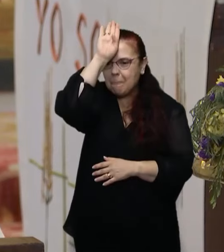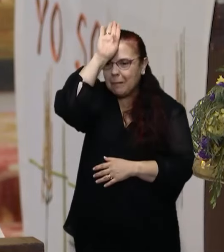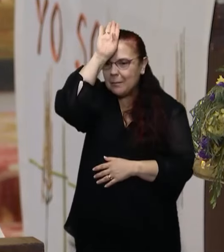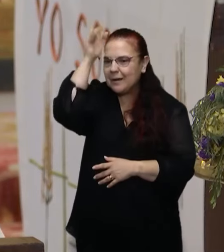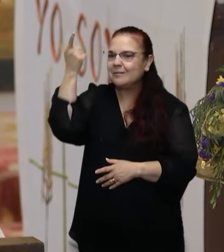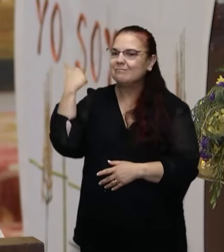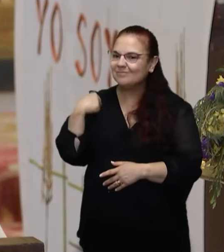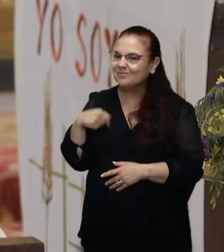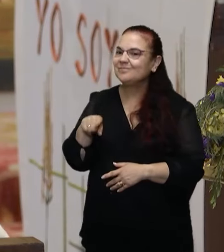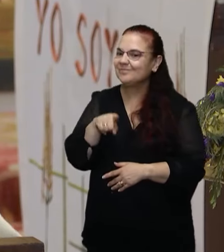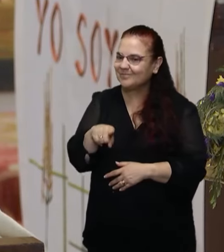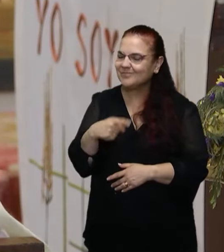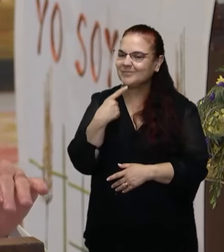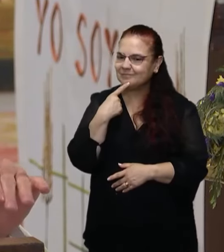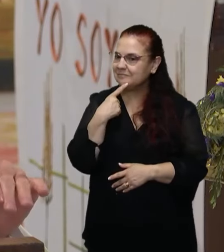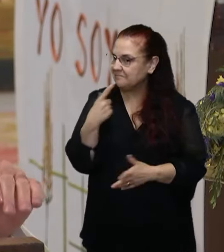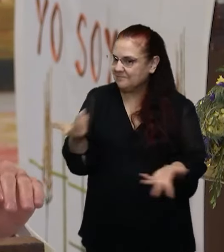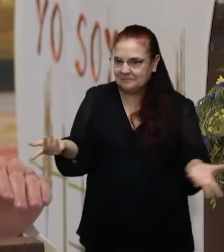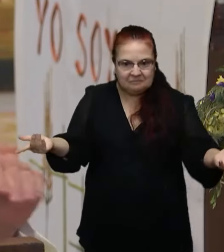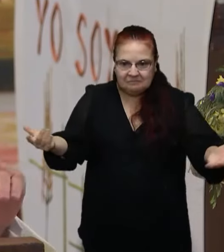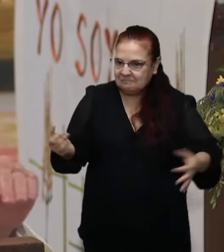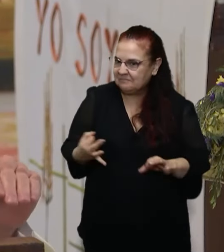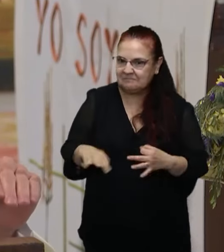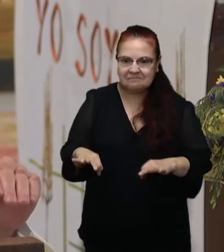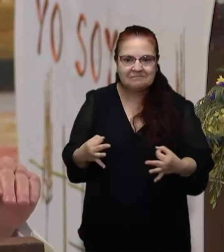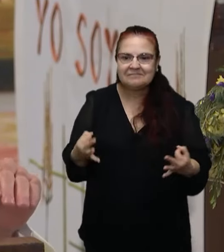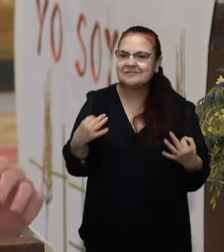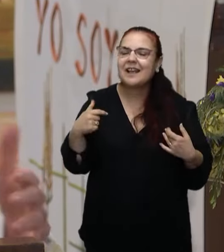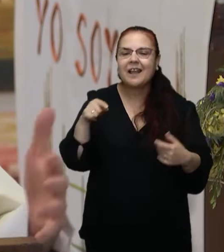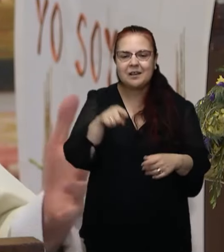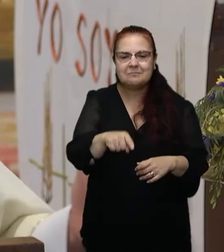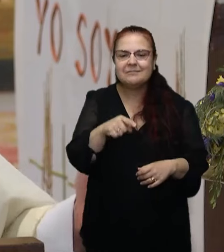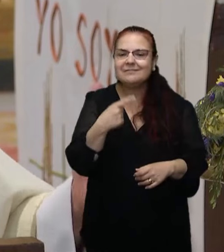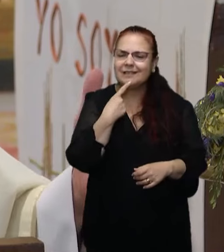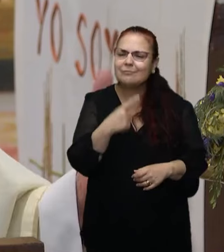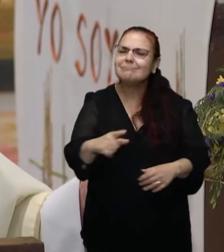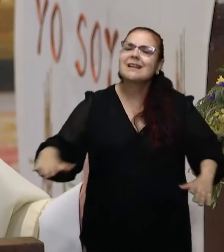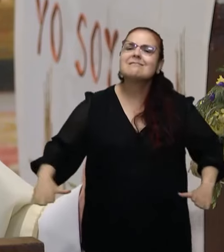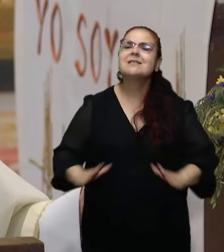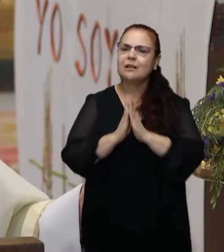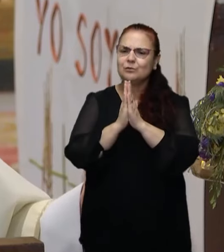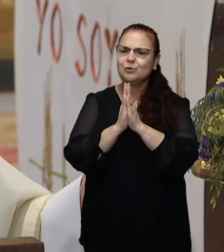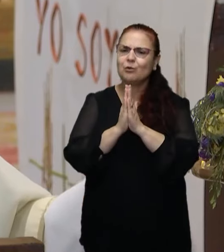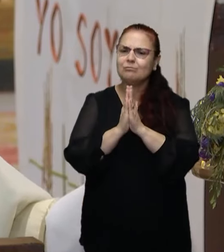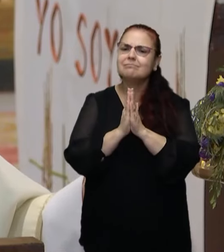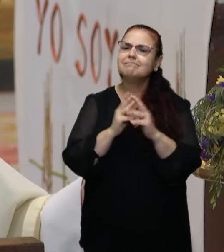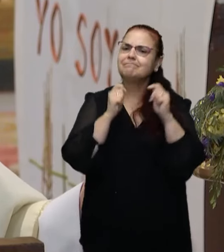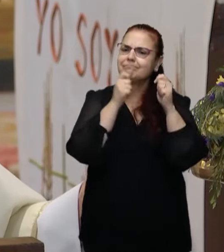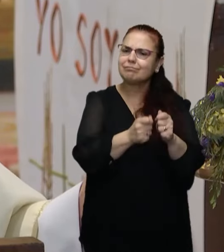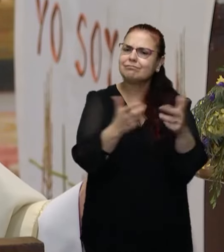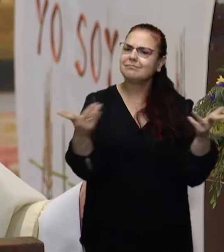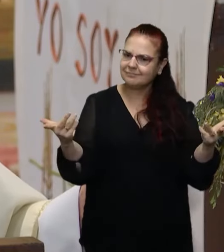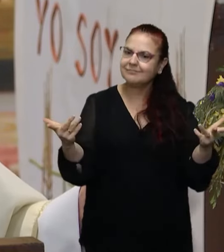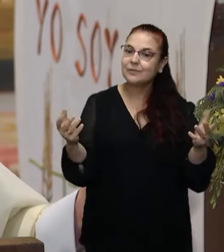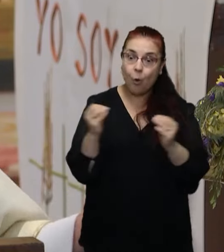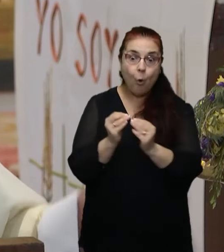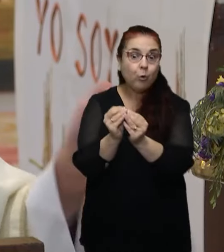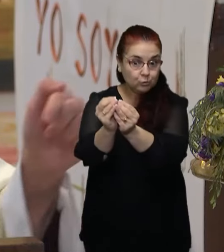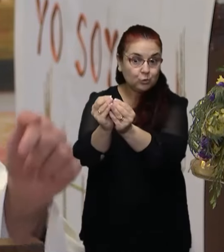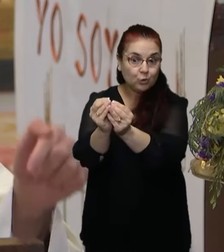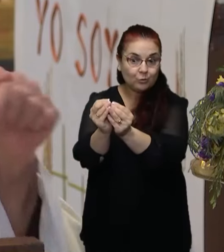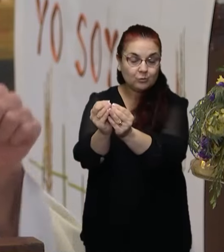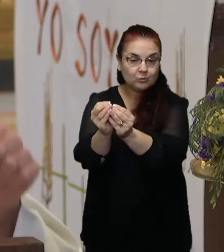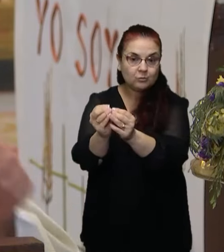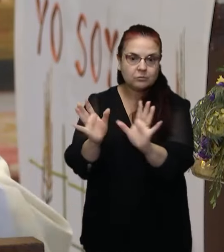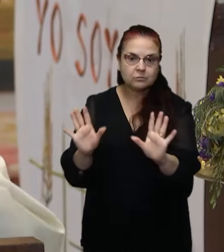entonces, pues no tuvo ningún problema en canonizarlo con estos, ¿no? Con estos. A